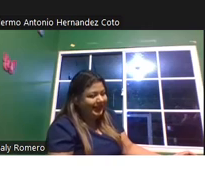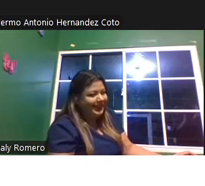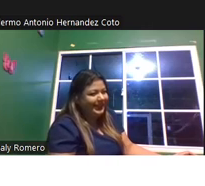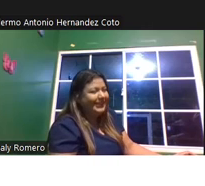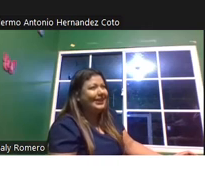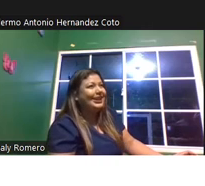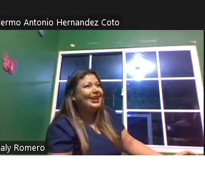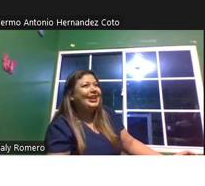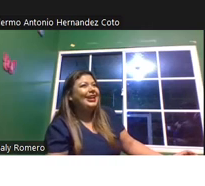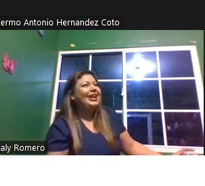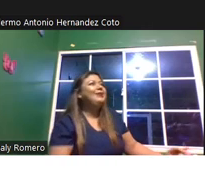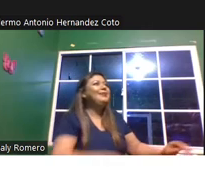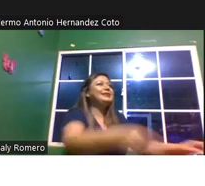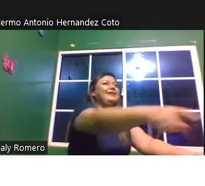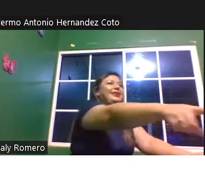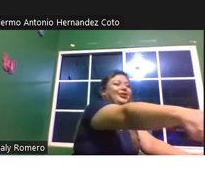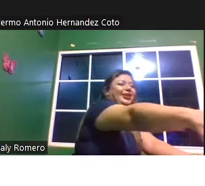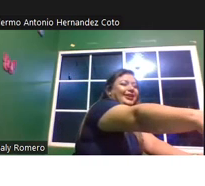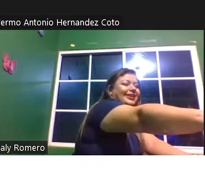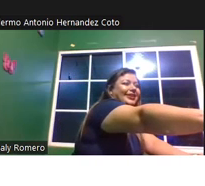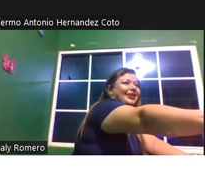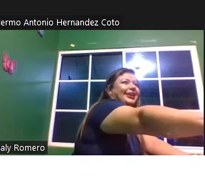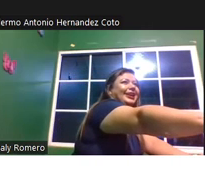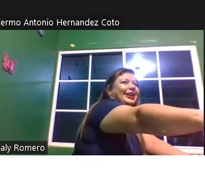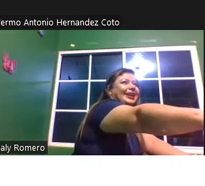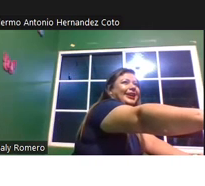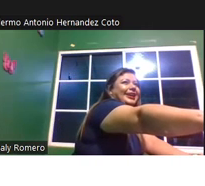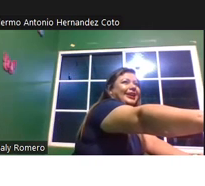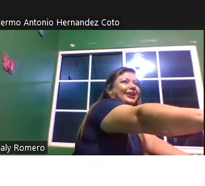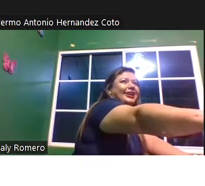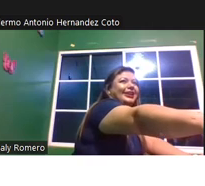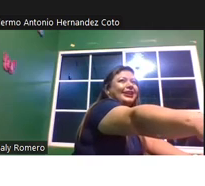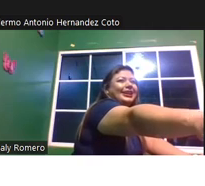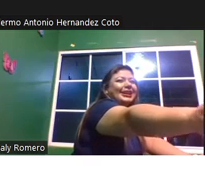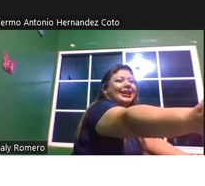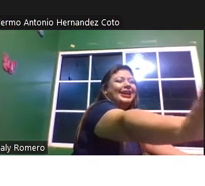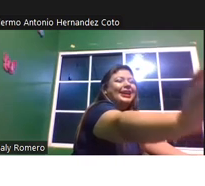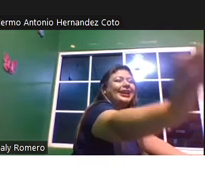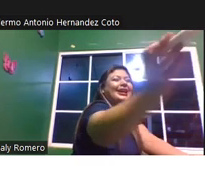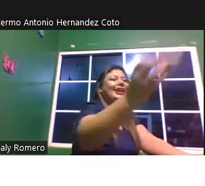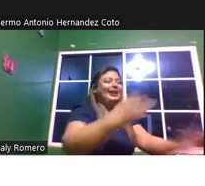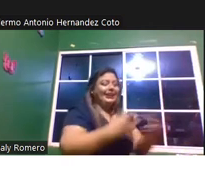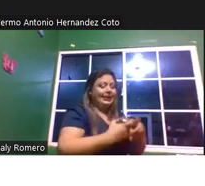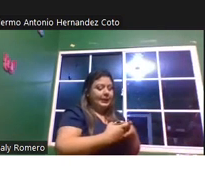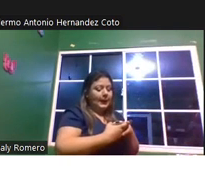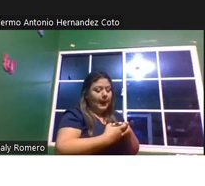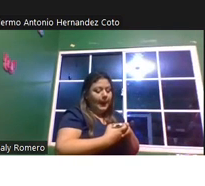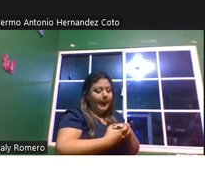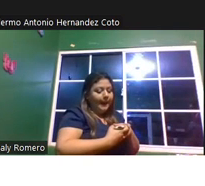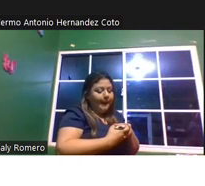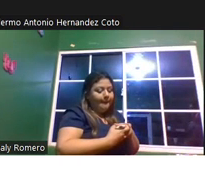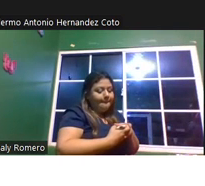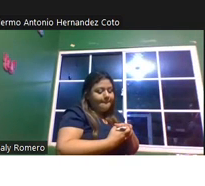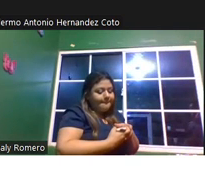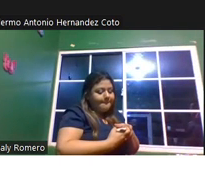a que de acuerdo a los porcentajes de ventas y no a las metas, podrían establecerse en este caso los alcances. La empresa saldría